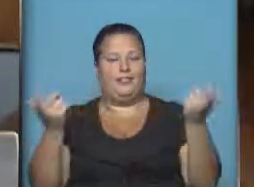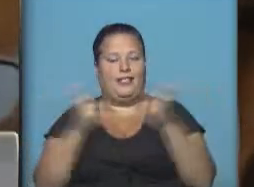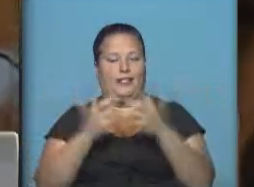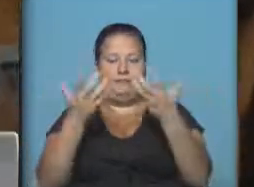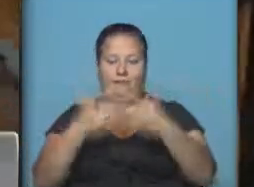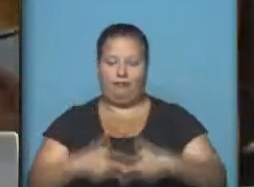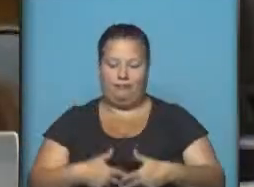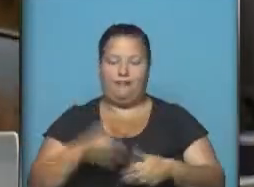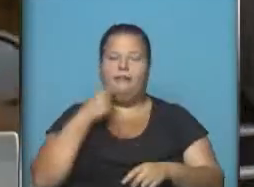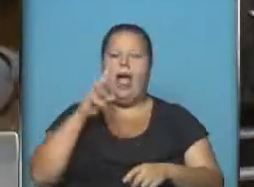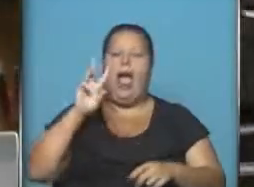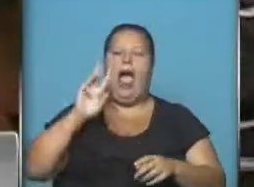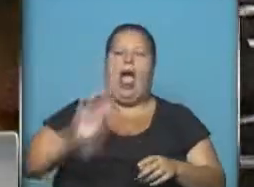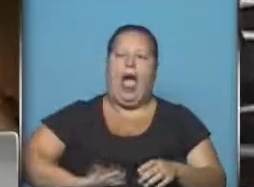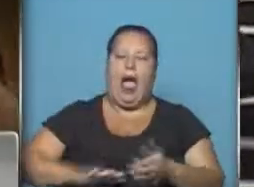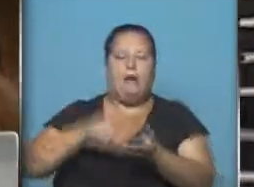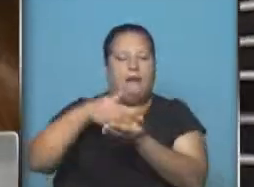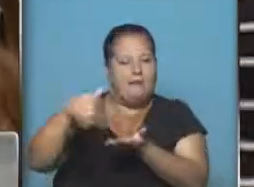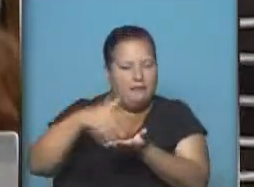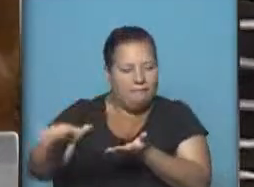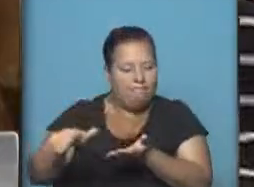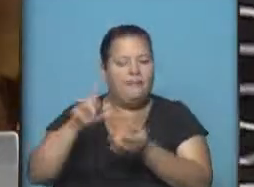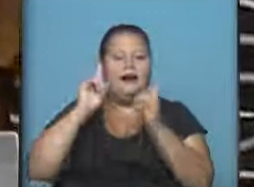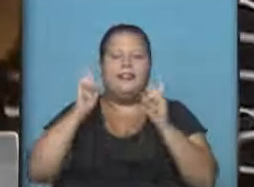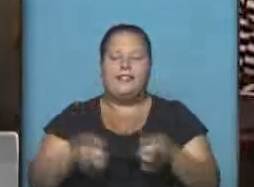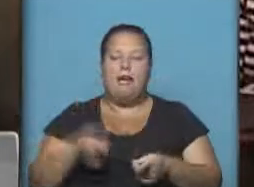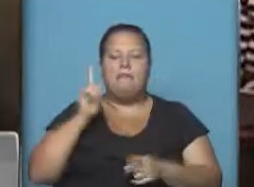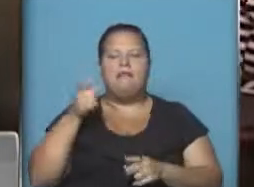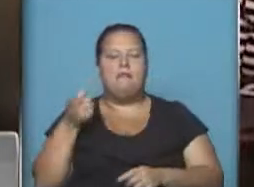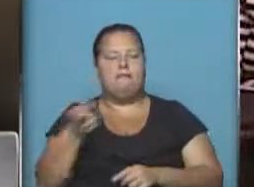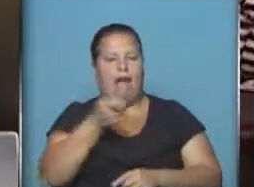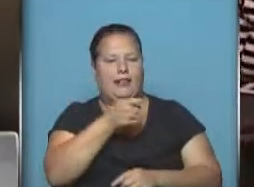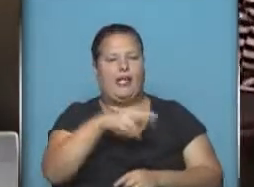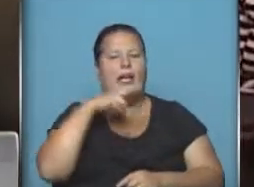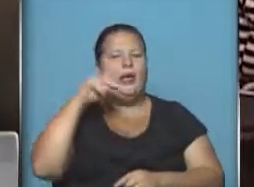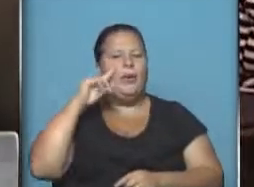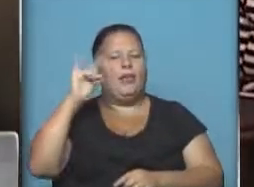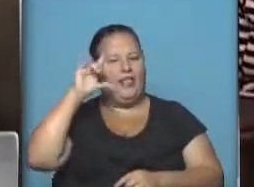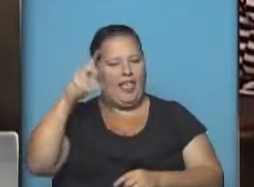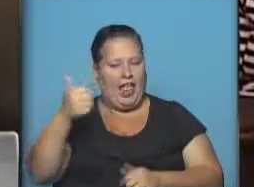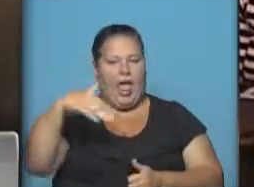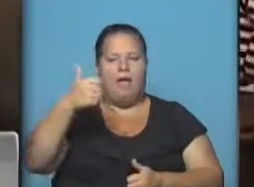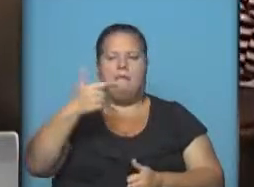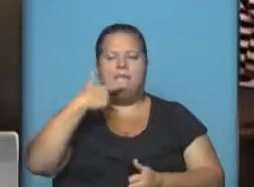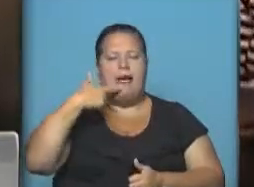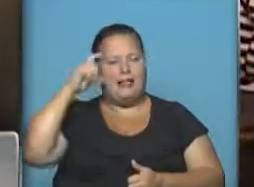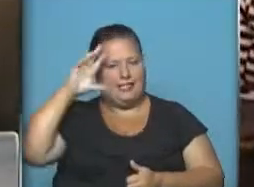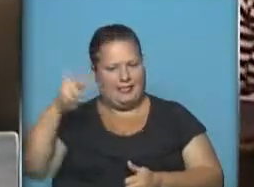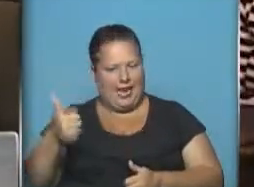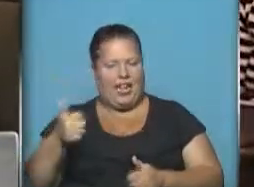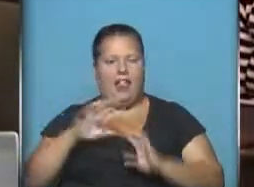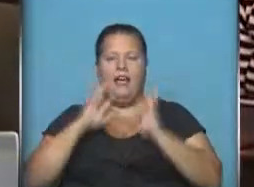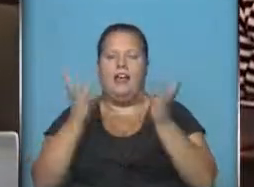el hambre y la exclusión estuvieron los genocidas como Videla y Massera, sentados con